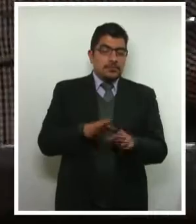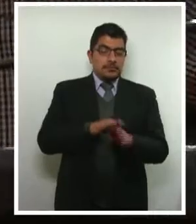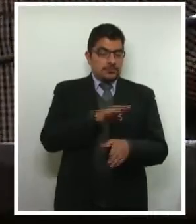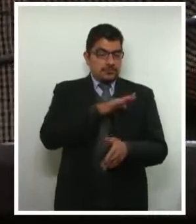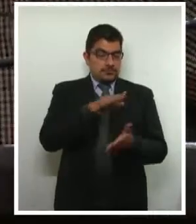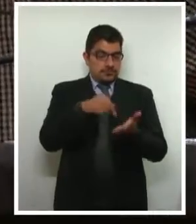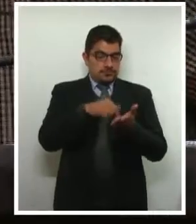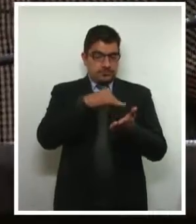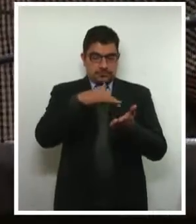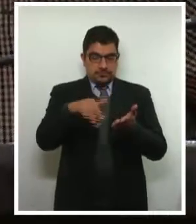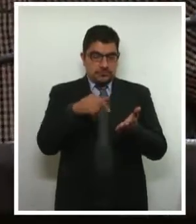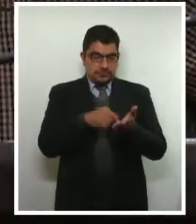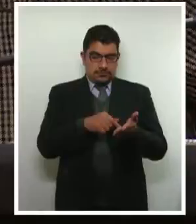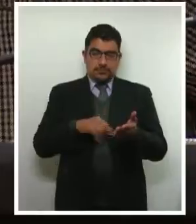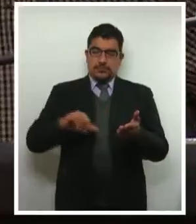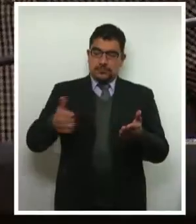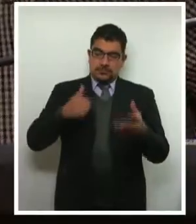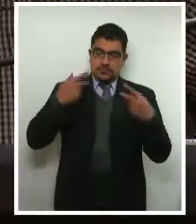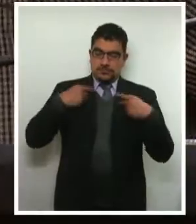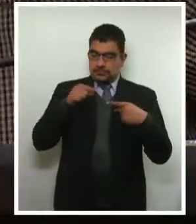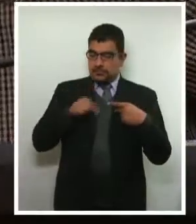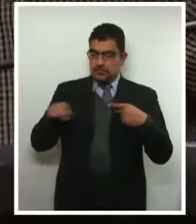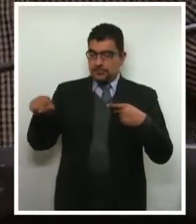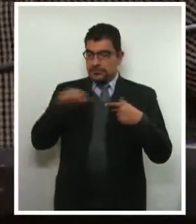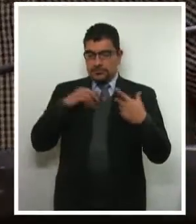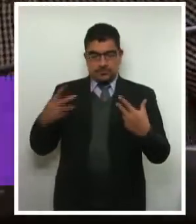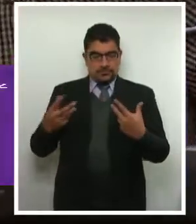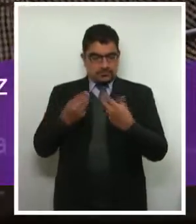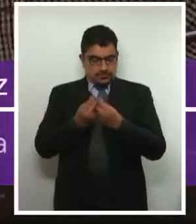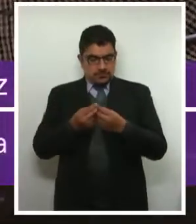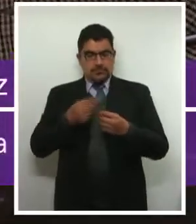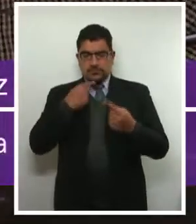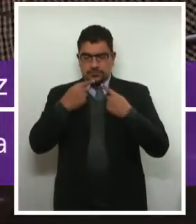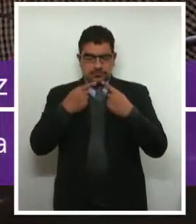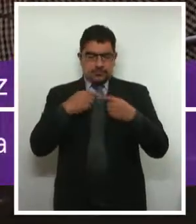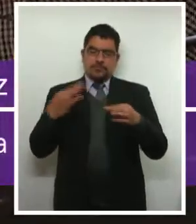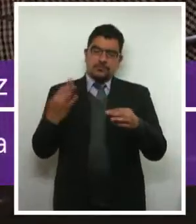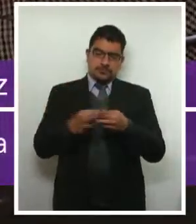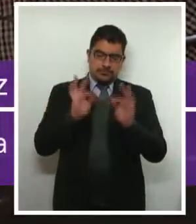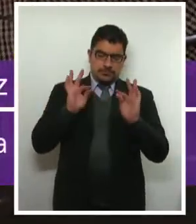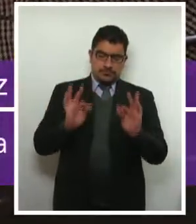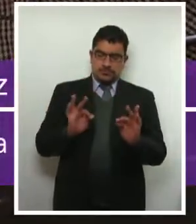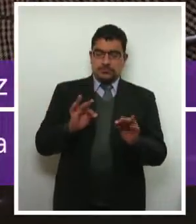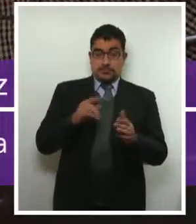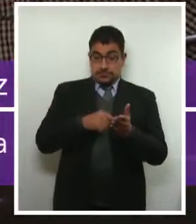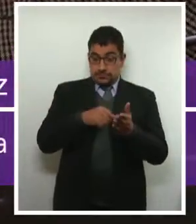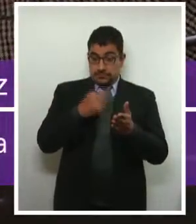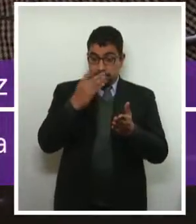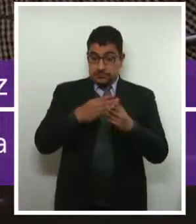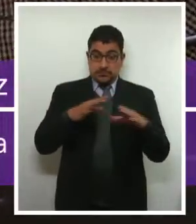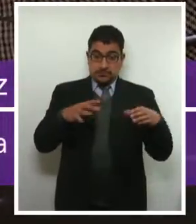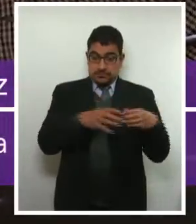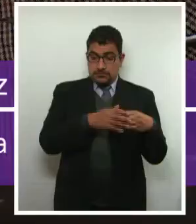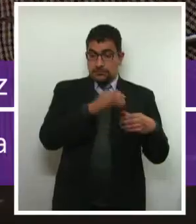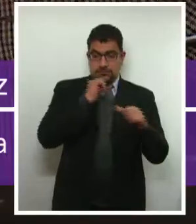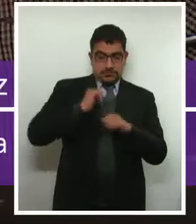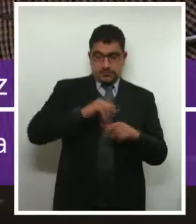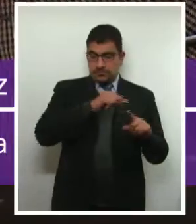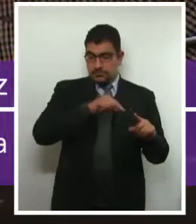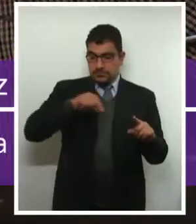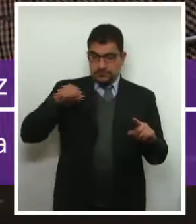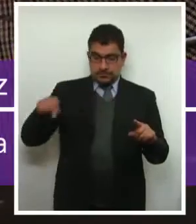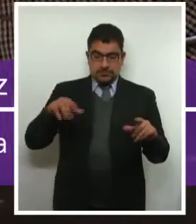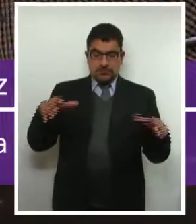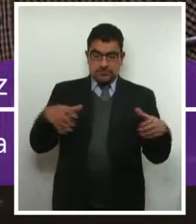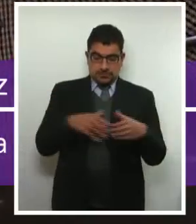el dictamen, los 11 miembros del Consejo de la Judicatura, porque hay esto, no nada más nombra a los consejeros del Consejo